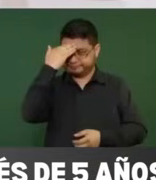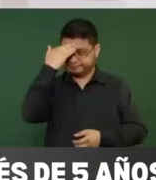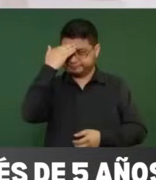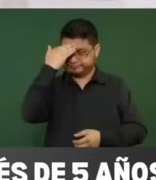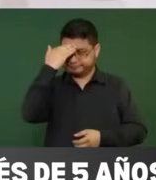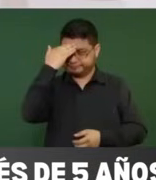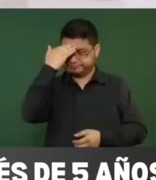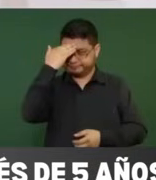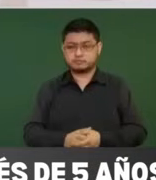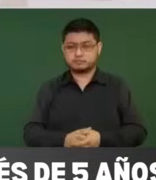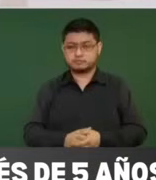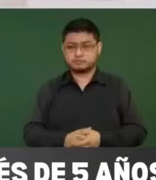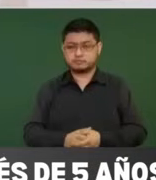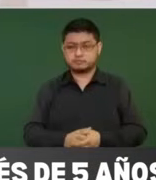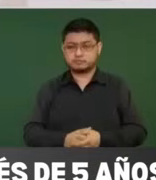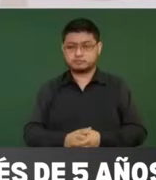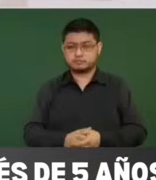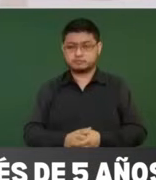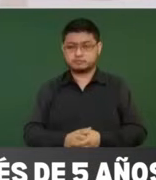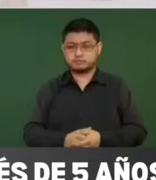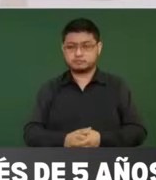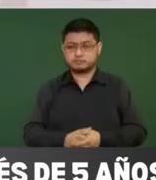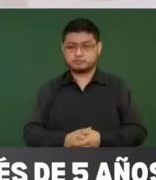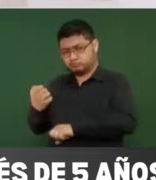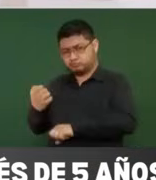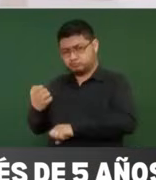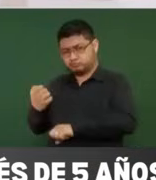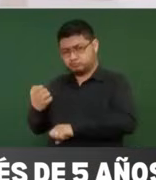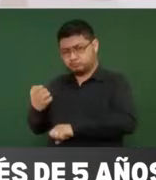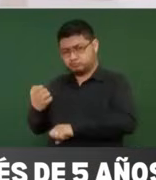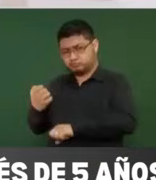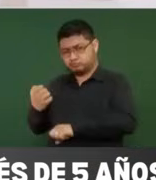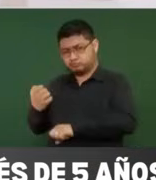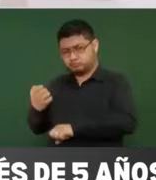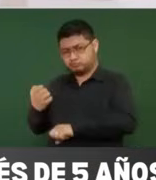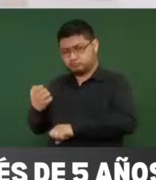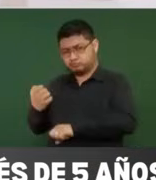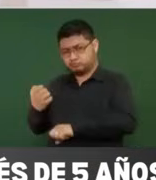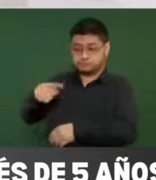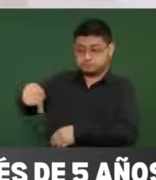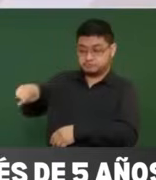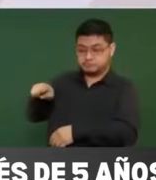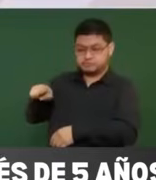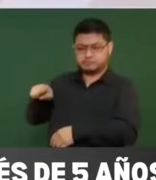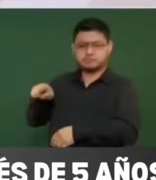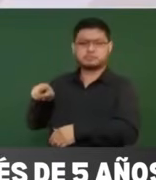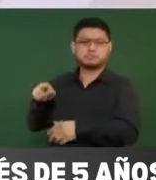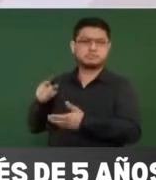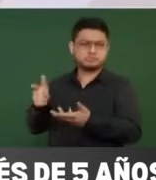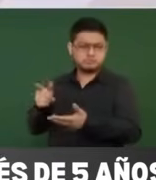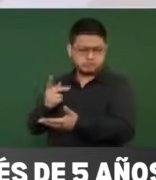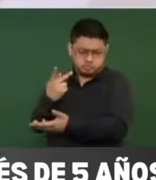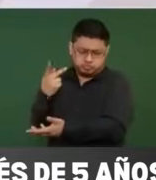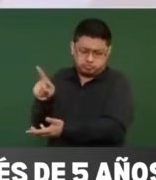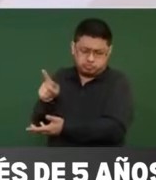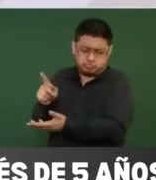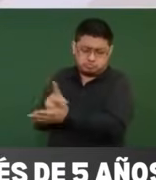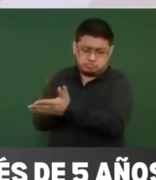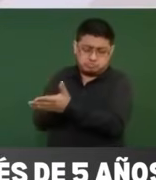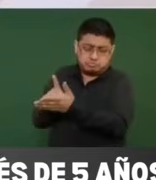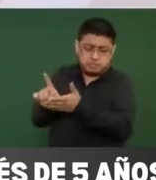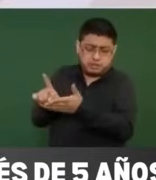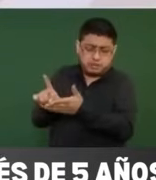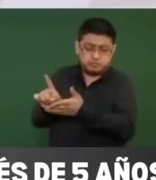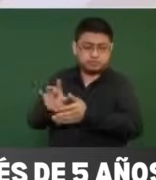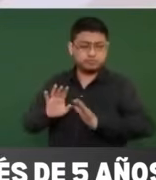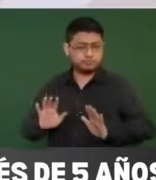dos gobiernos estatales recurrieron, porque tienen ese derecho,